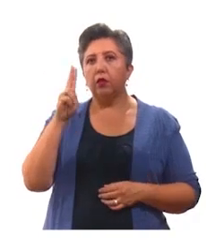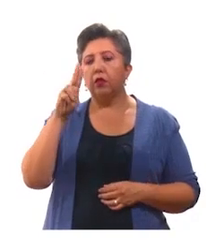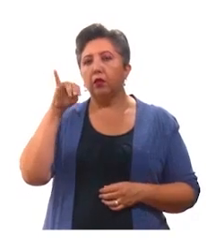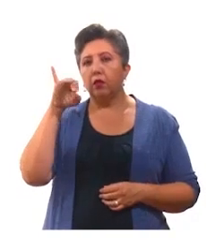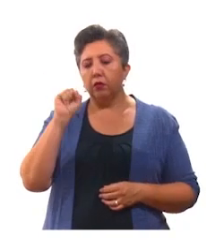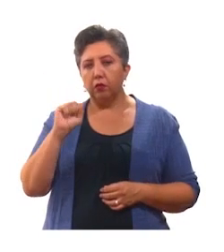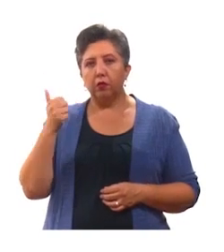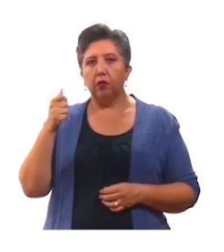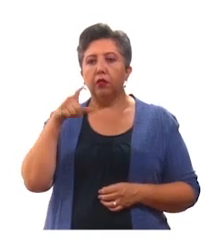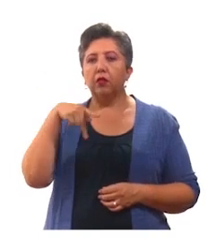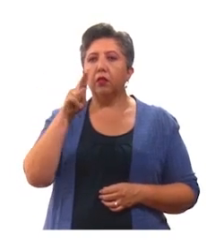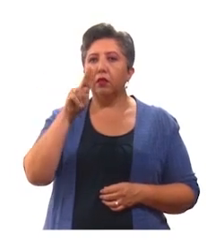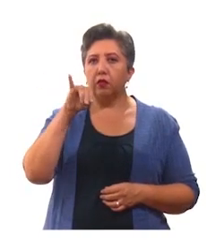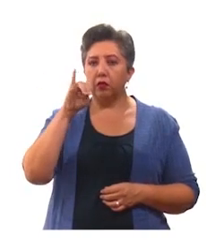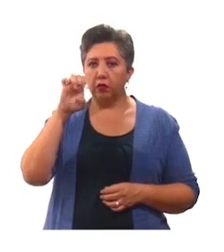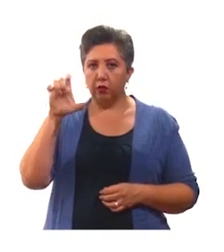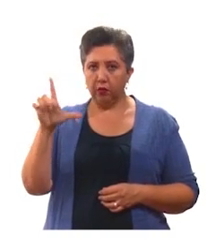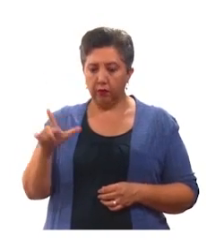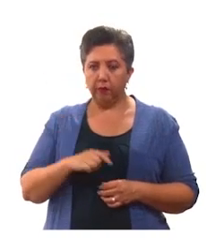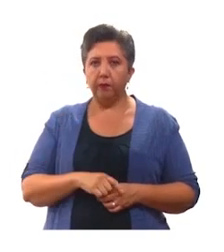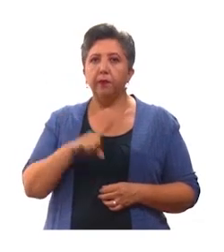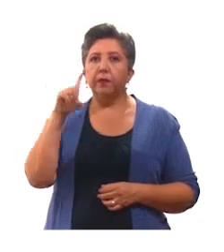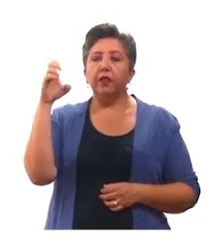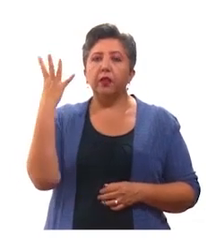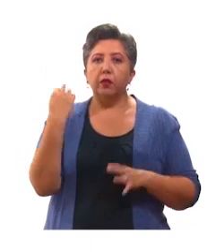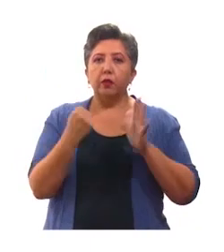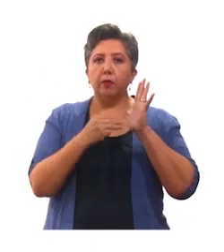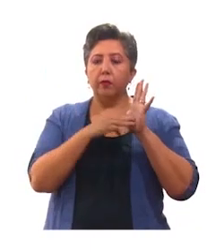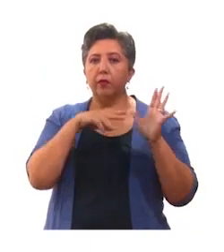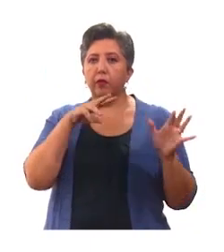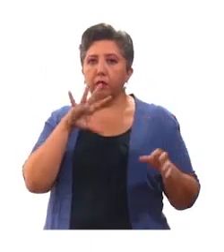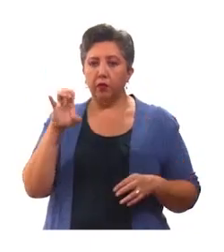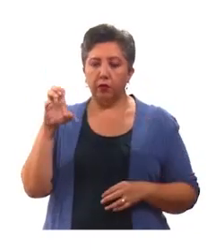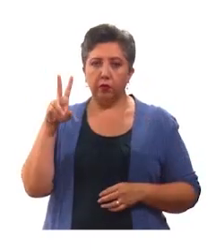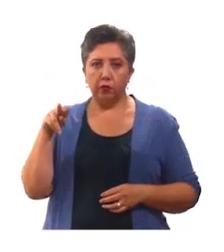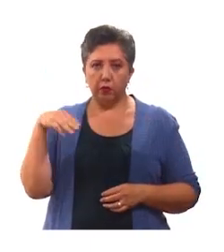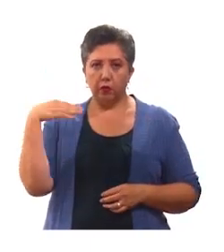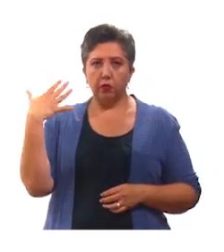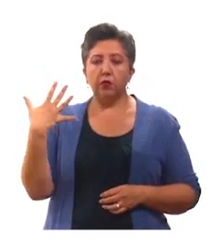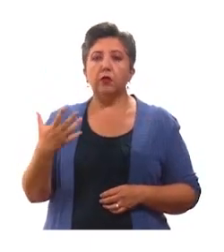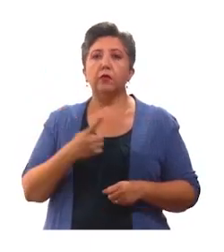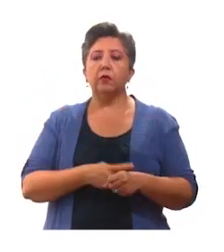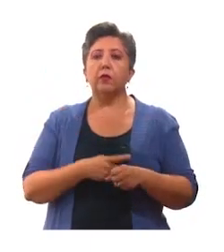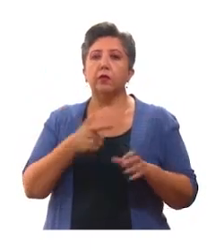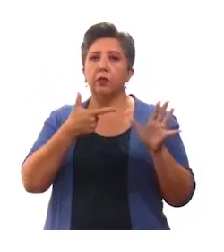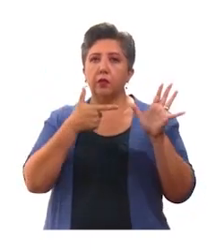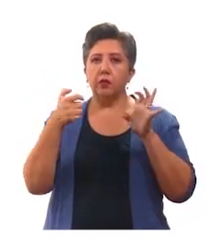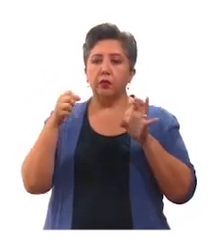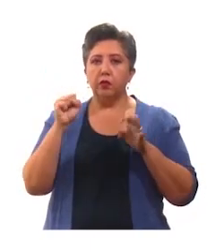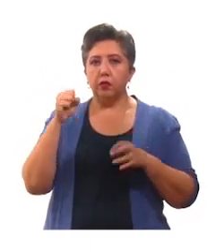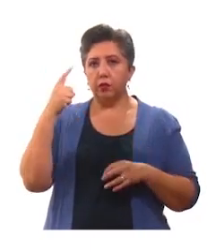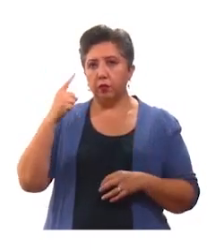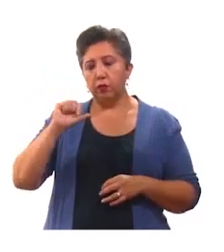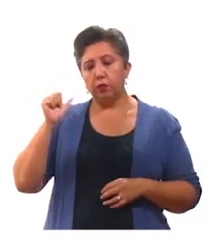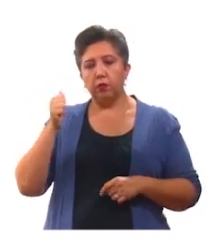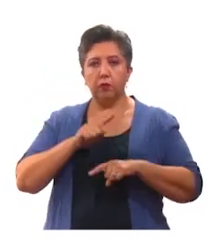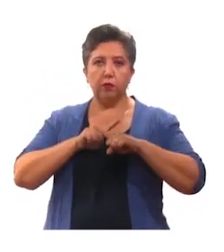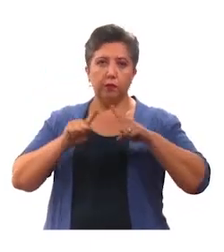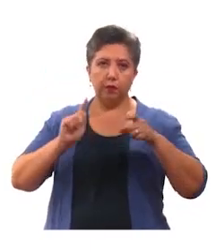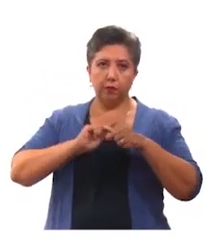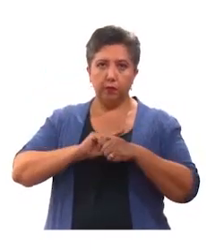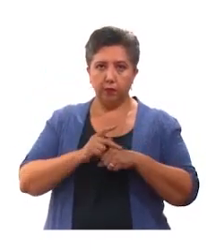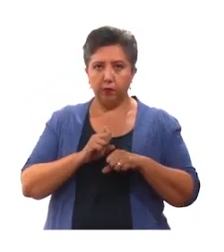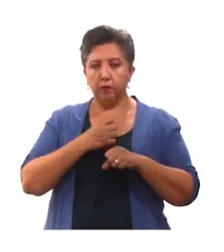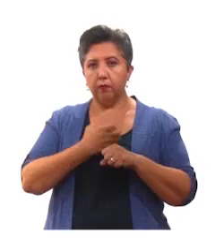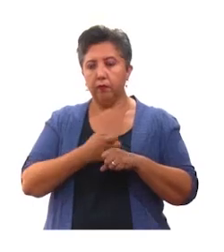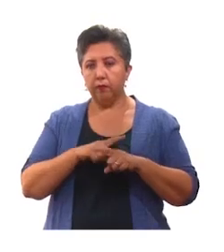Canacín, uno en Quinchil. De los 109.585 casos positivos, 761 son de otro país